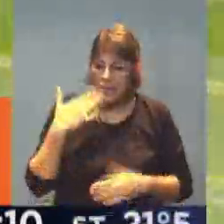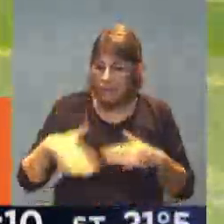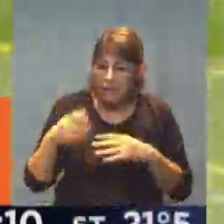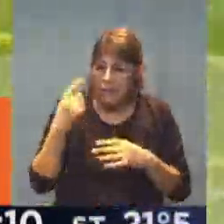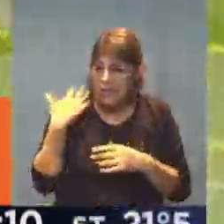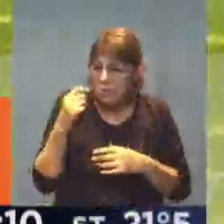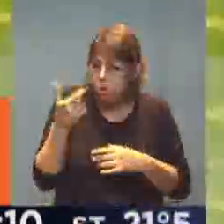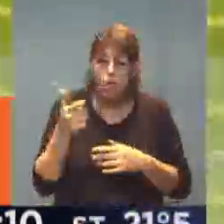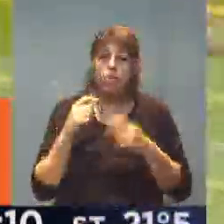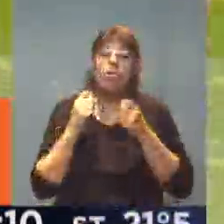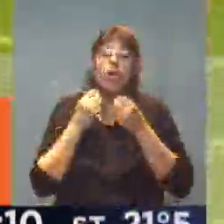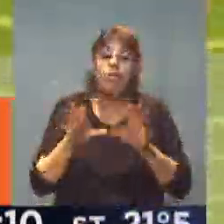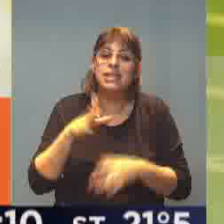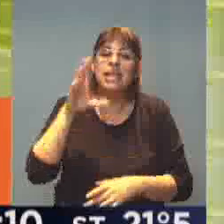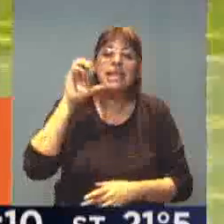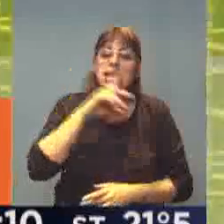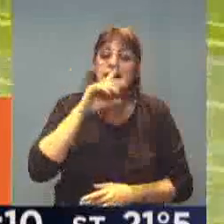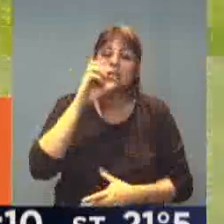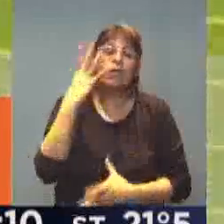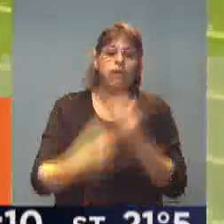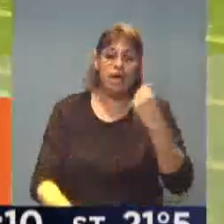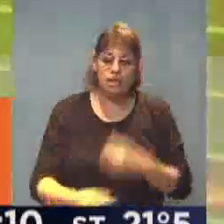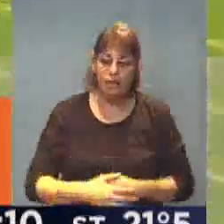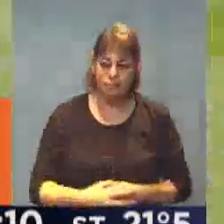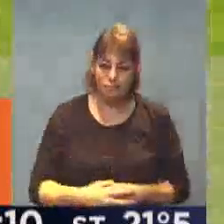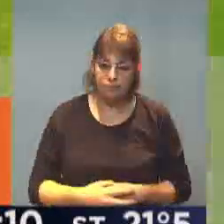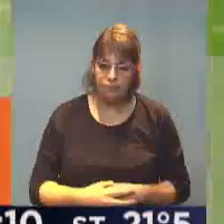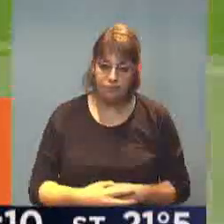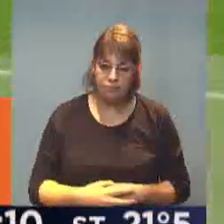partido. Castro se equivocó, salió rápido y definió